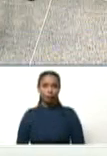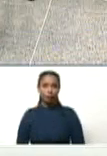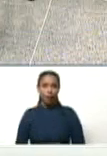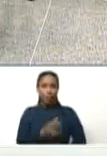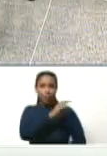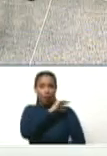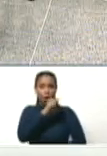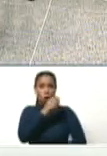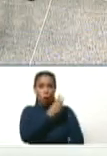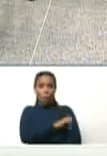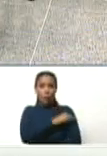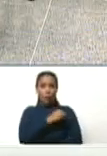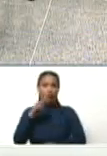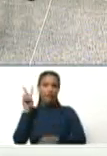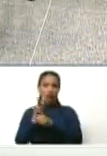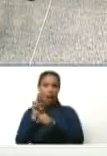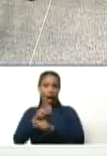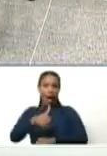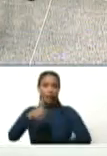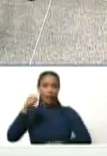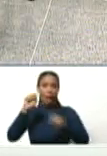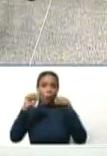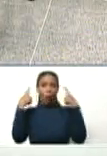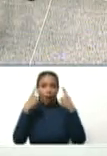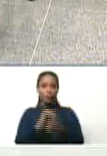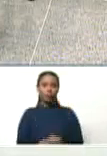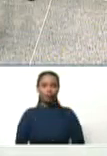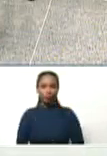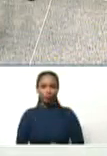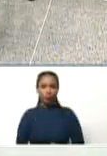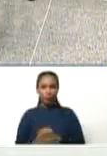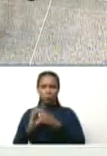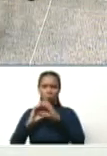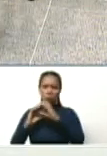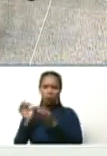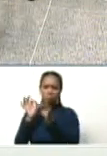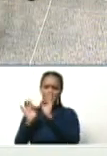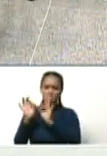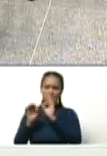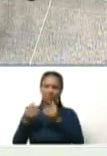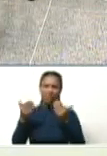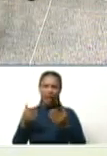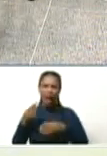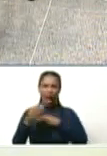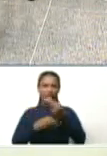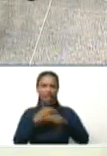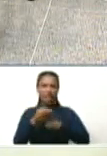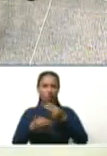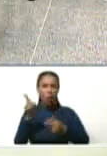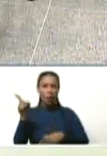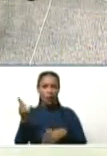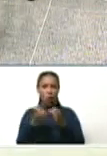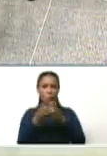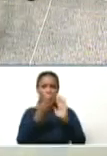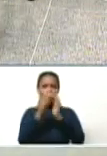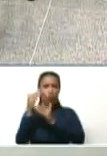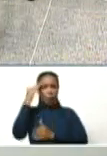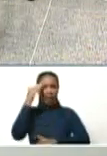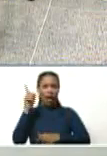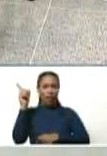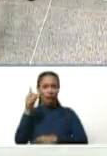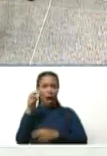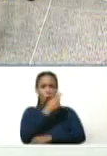director del Hospital Vargas. Terán, conversadito. ¿Qué han logrado con las bricomil ahí en el Hospital Vargas? Adelante.